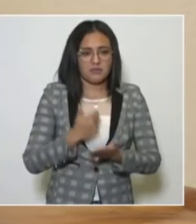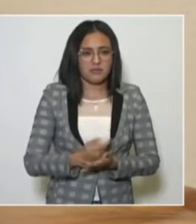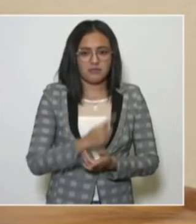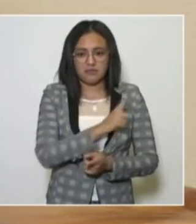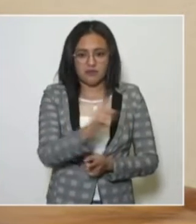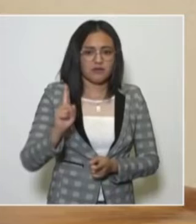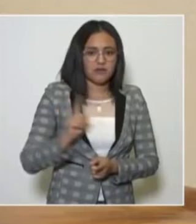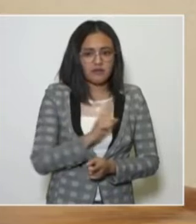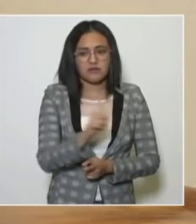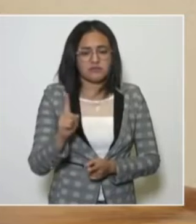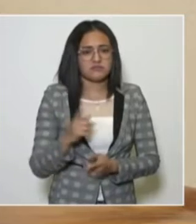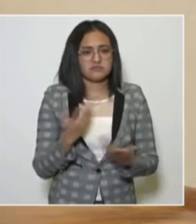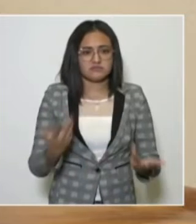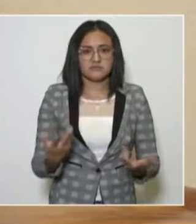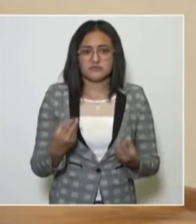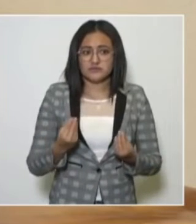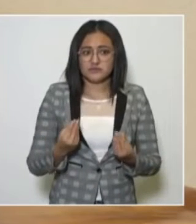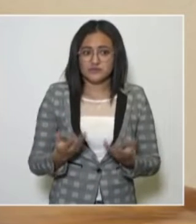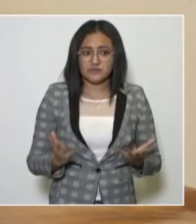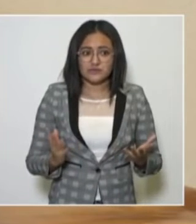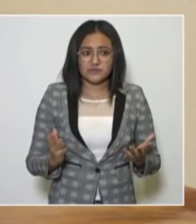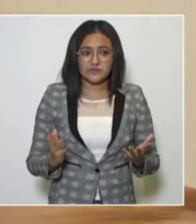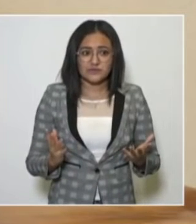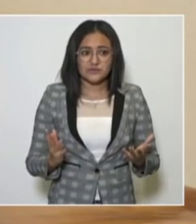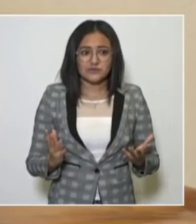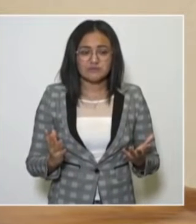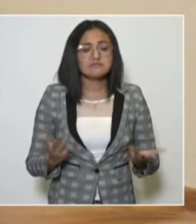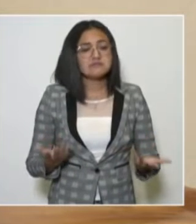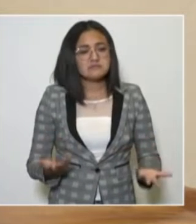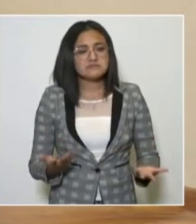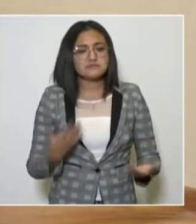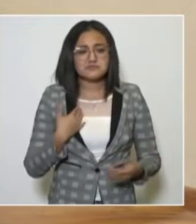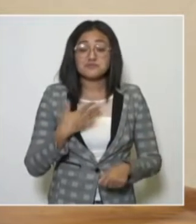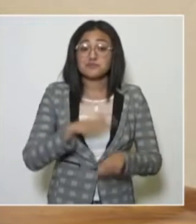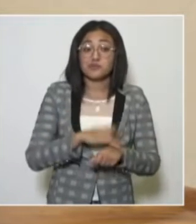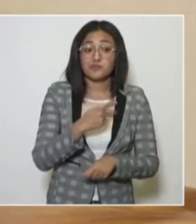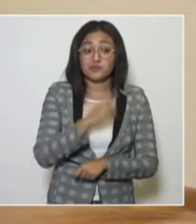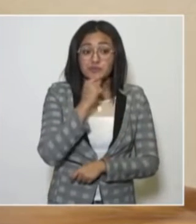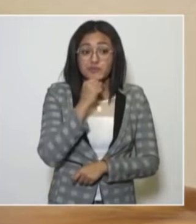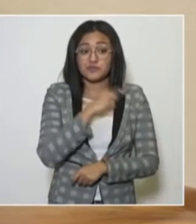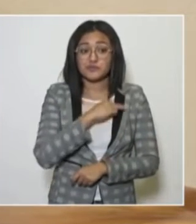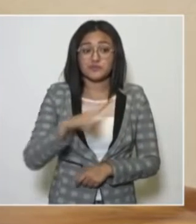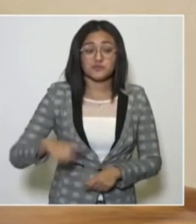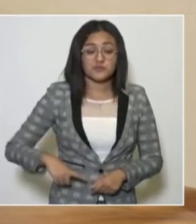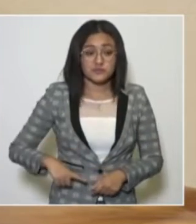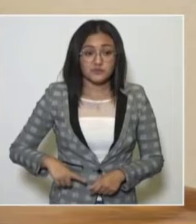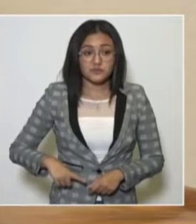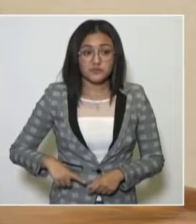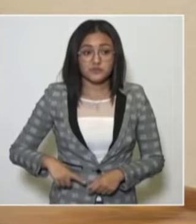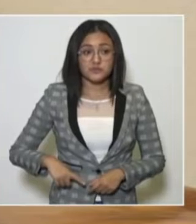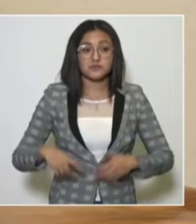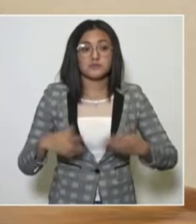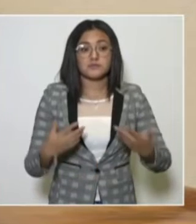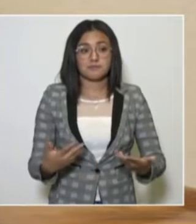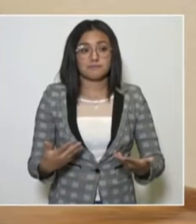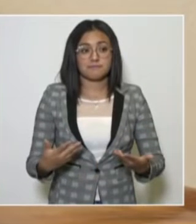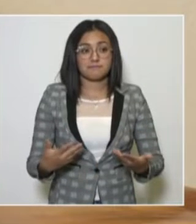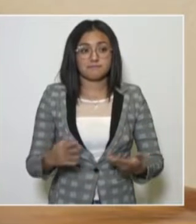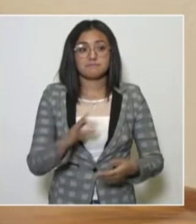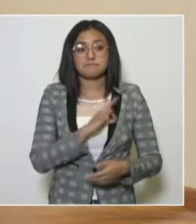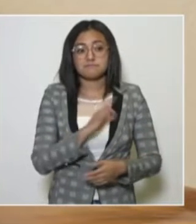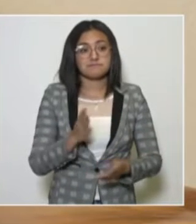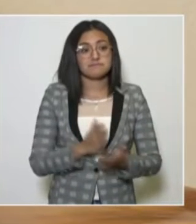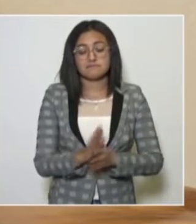ida, regreso, ida, regreso. Entonces llamé yo a la Policía Municipal a que lo